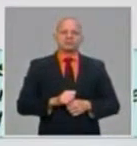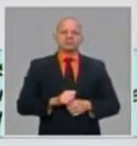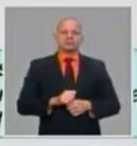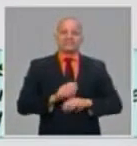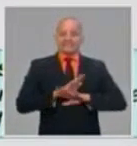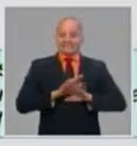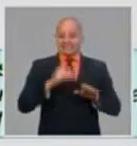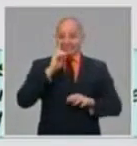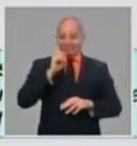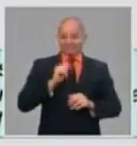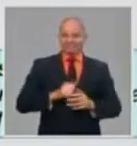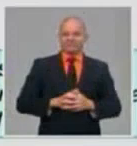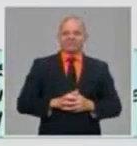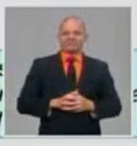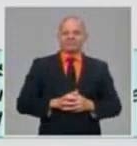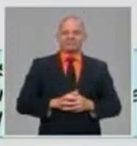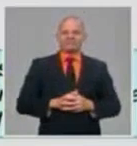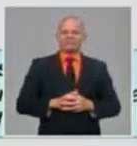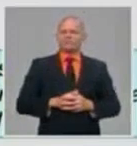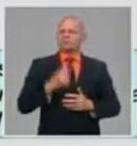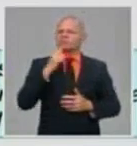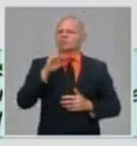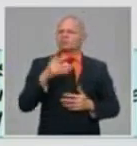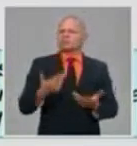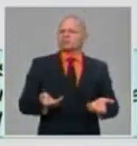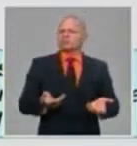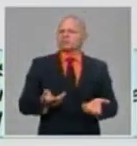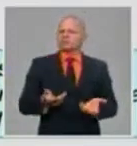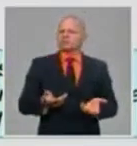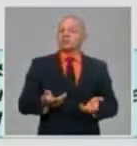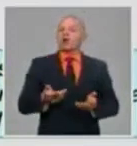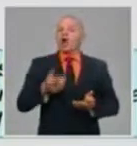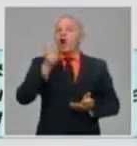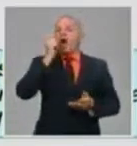Aquí está el primero que saca. Miren lo que saca. Una frase de Thomas